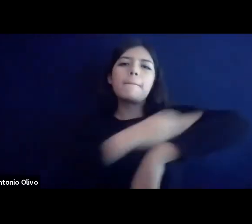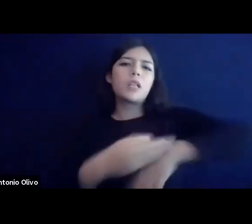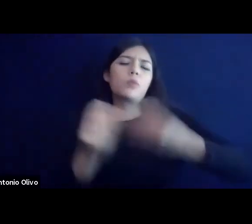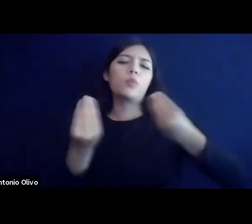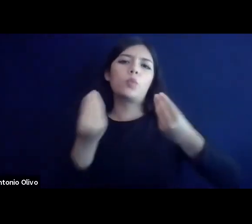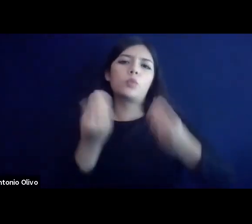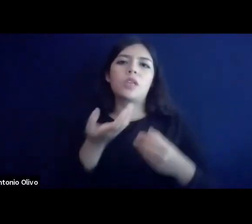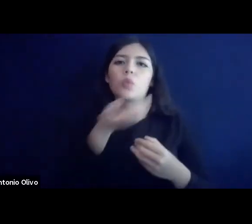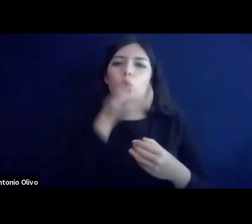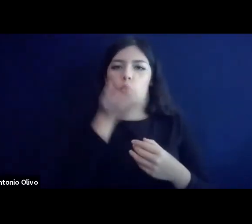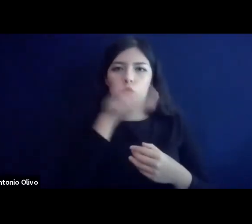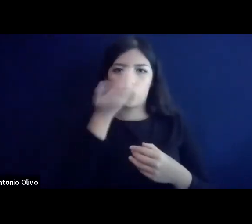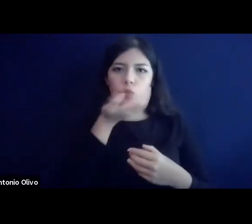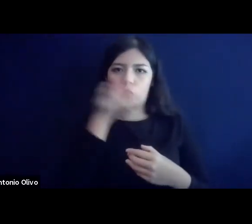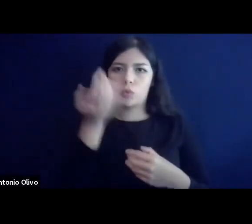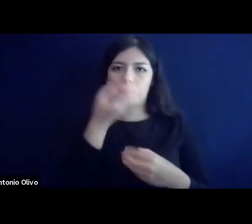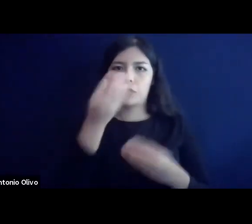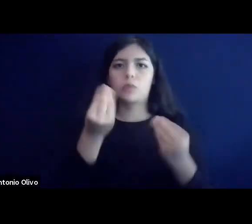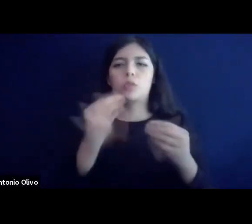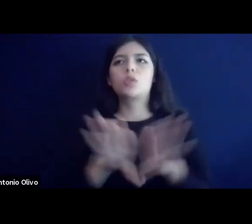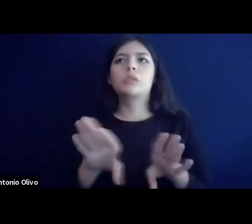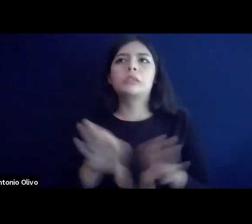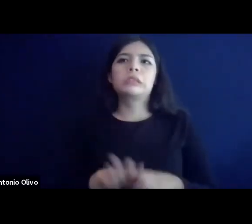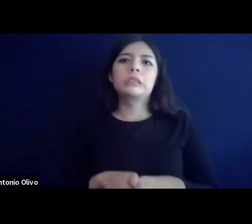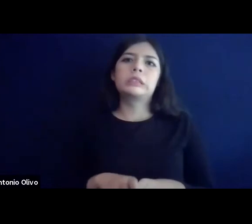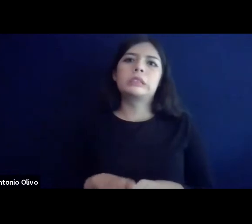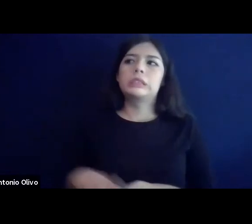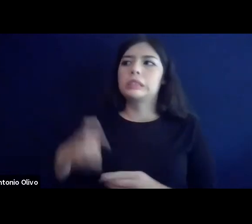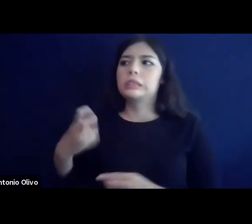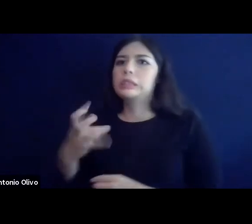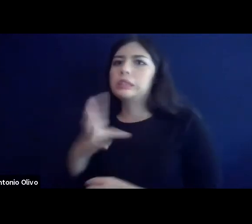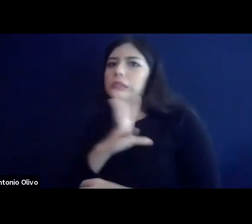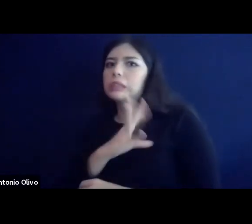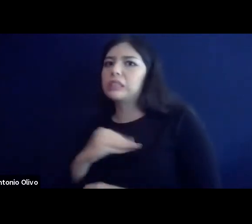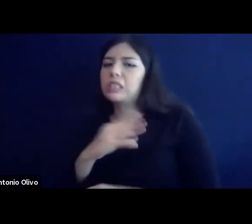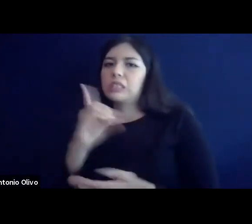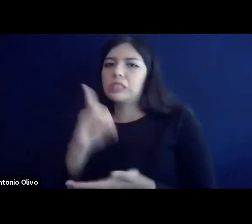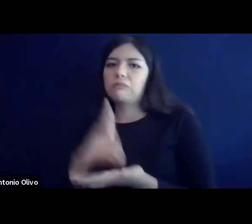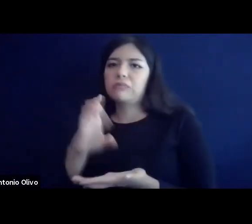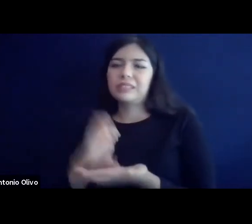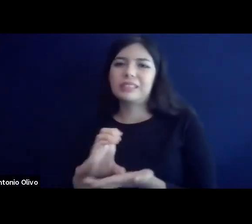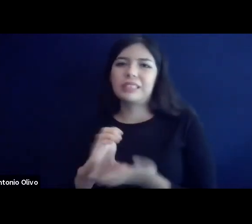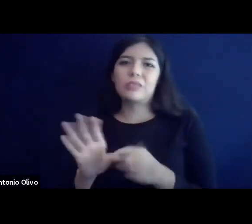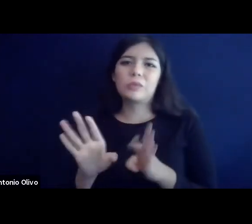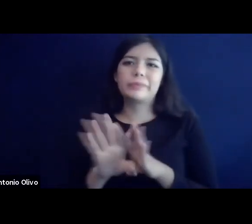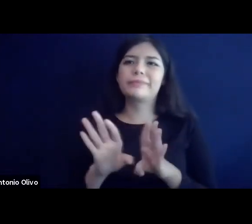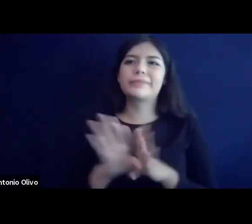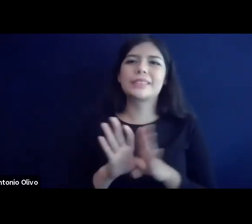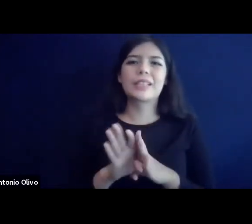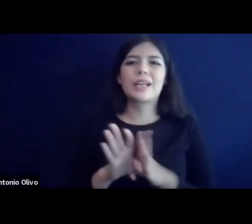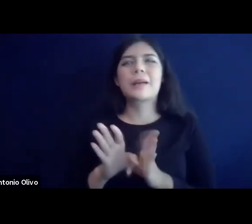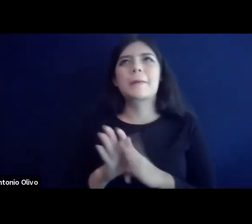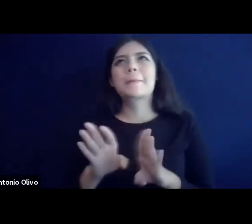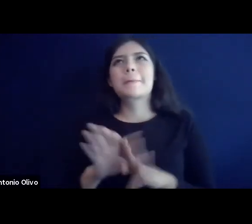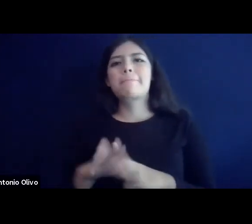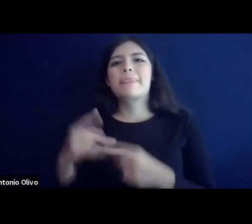nunca aceptó la discapacidad. Siempre trató de todas las atenciones que hubieron, fue para que